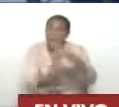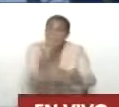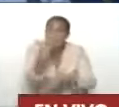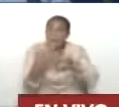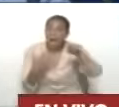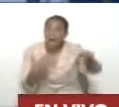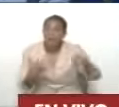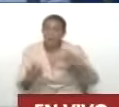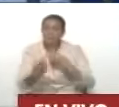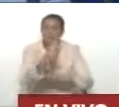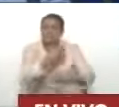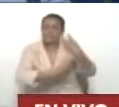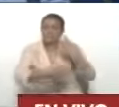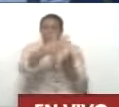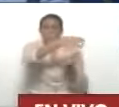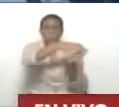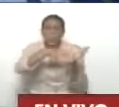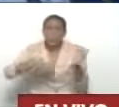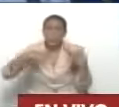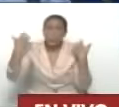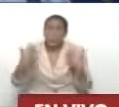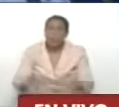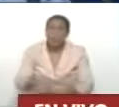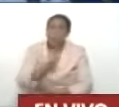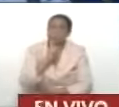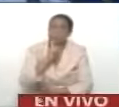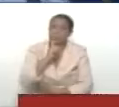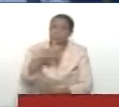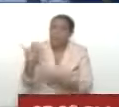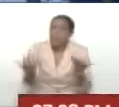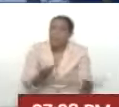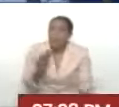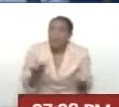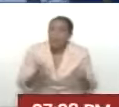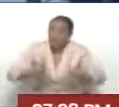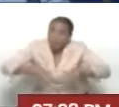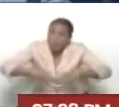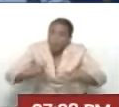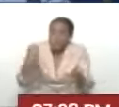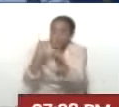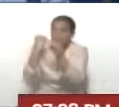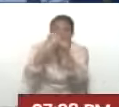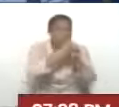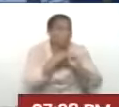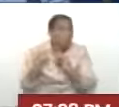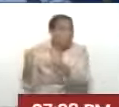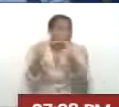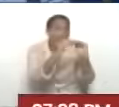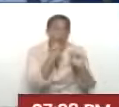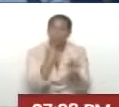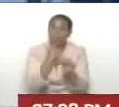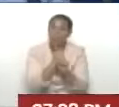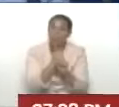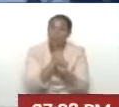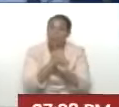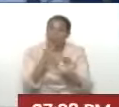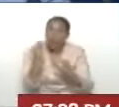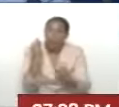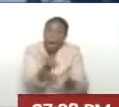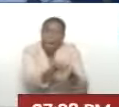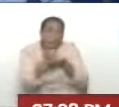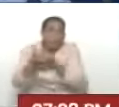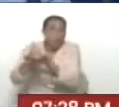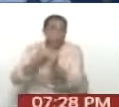la guerra económica brutal que se metió por razones políticas y empezar todos a trabajar en un modelo que beneficie al